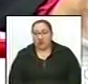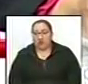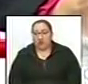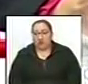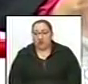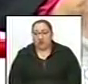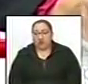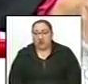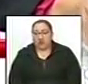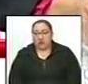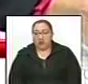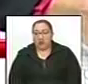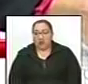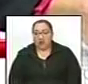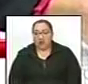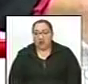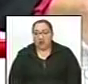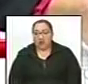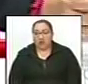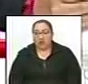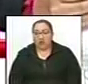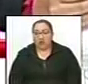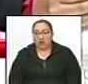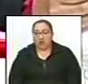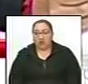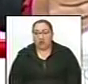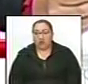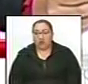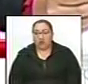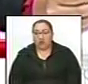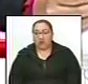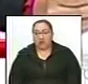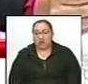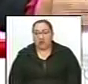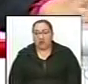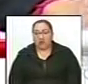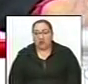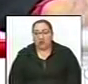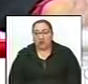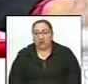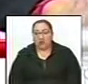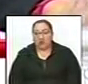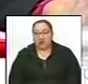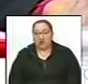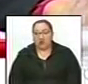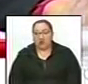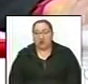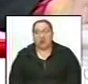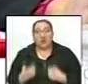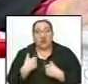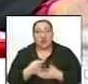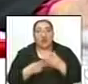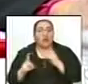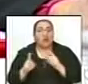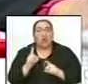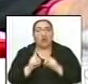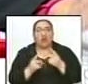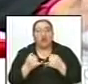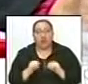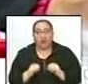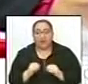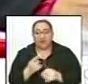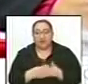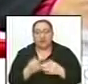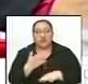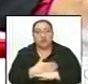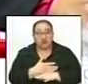posible. Como tercera intervención, han dicho ahora que se debe debatir los informes